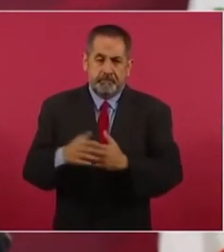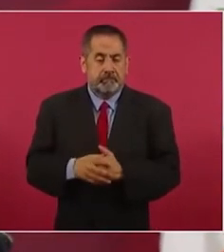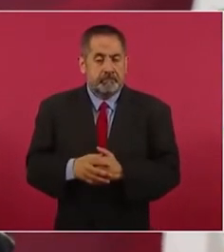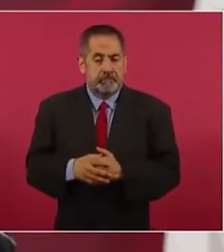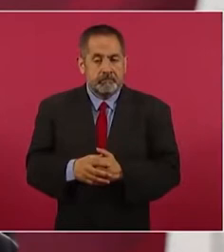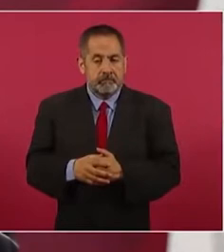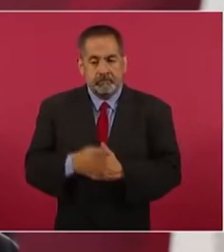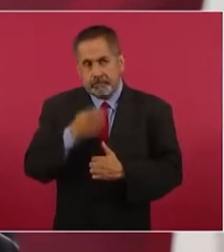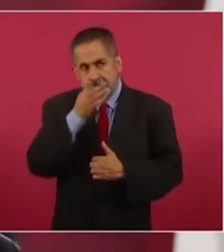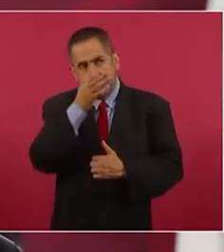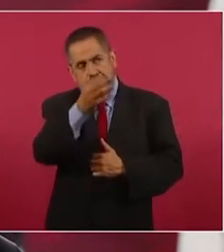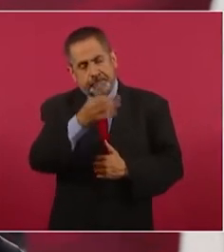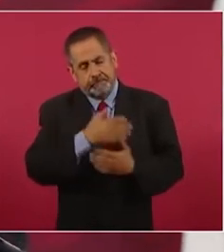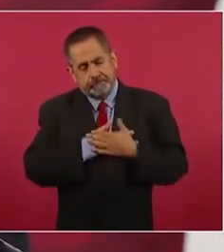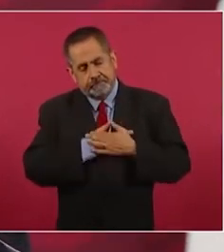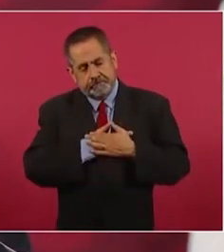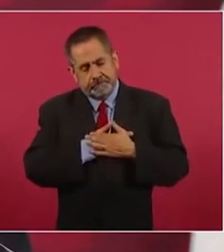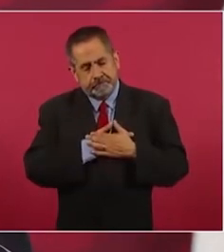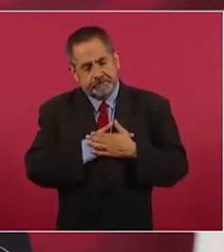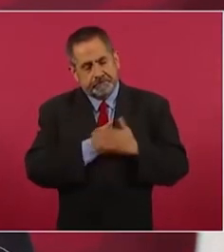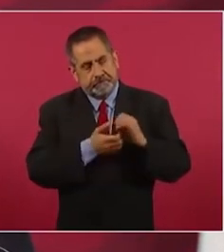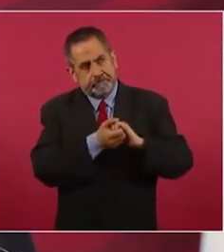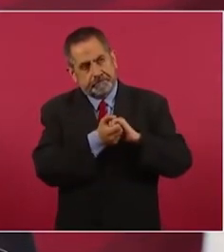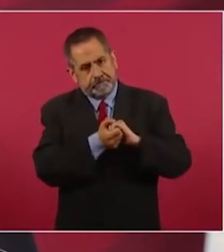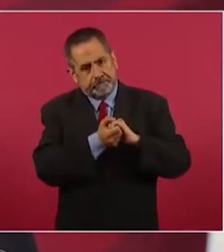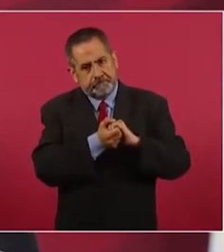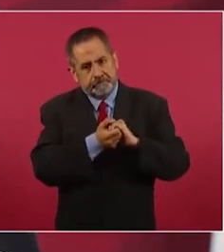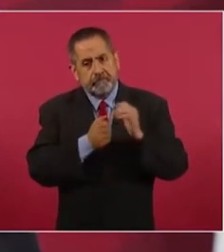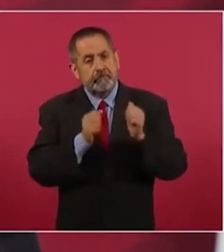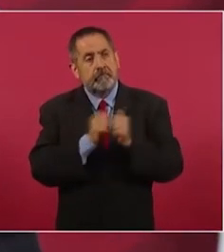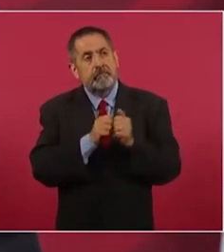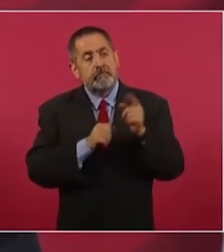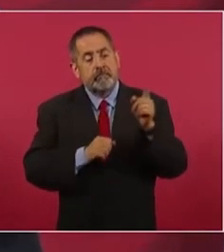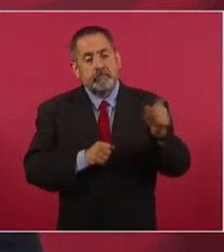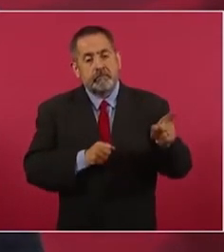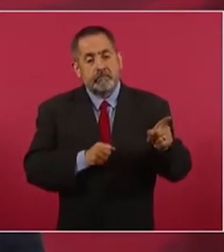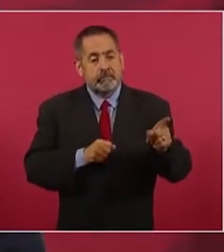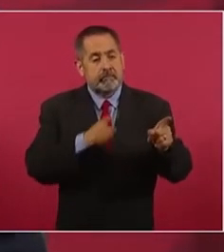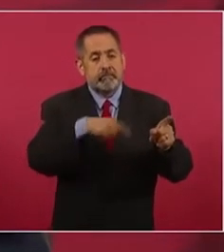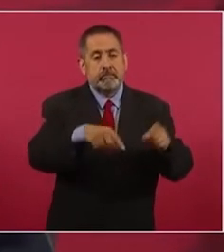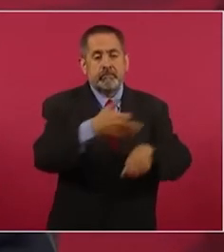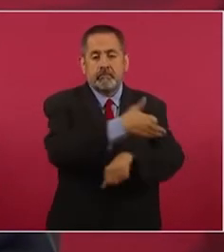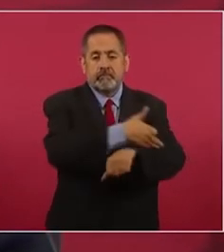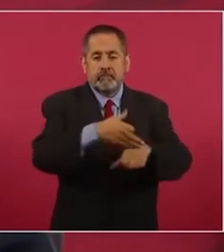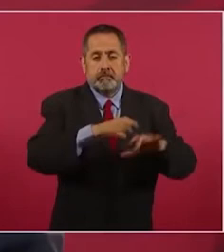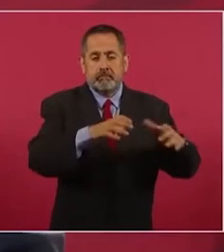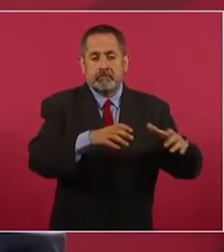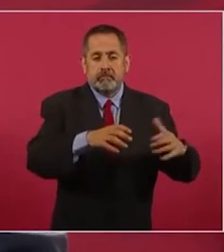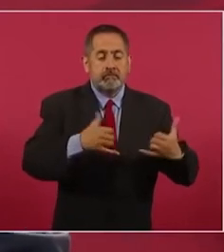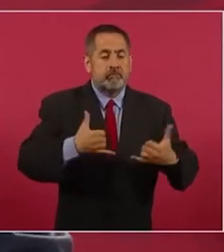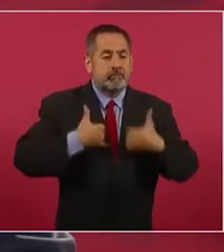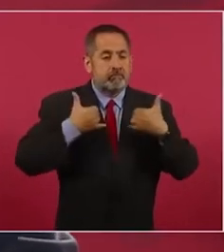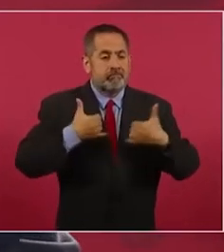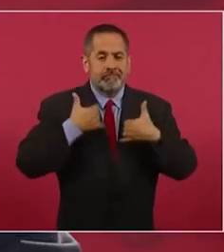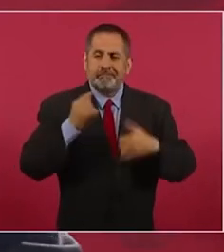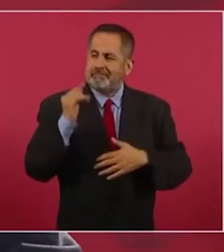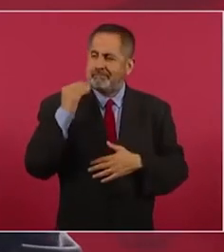transmitir mi solidaridad con los familiares de los jóvenes que perdieron la